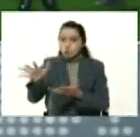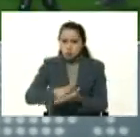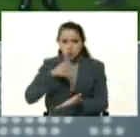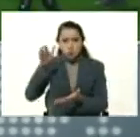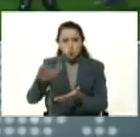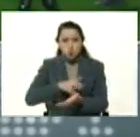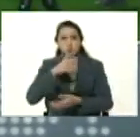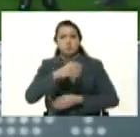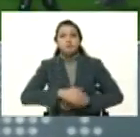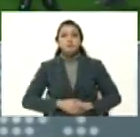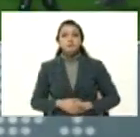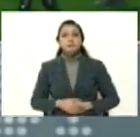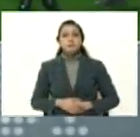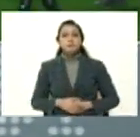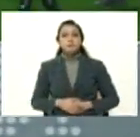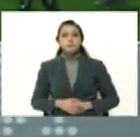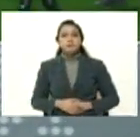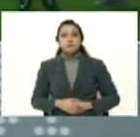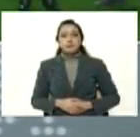agroindustriales.